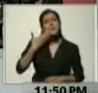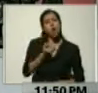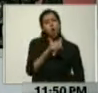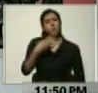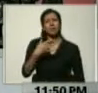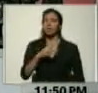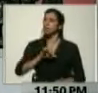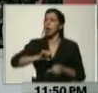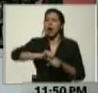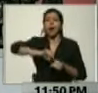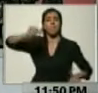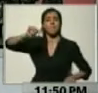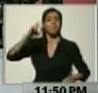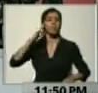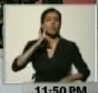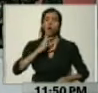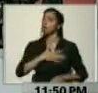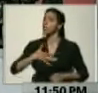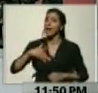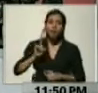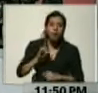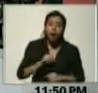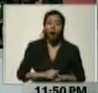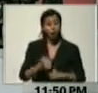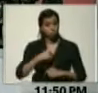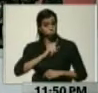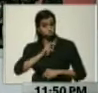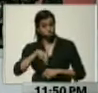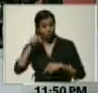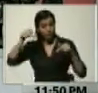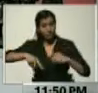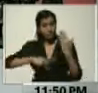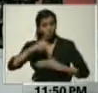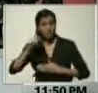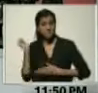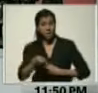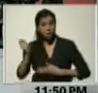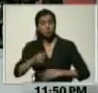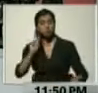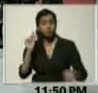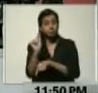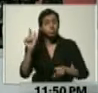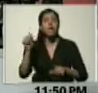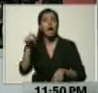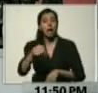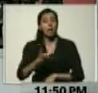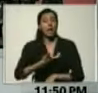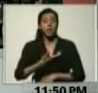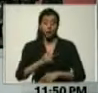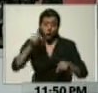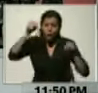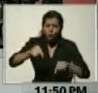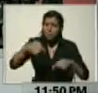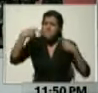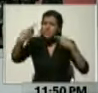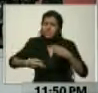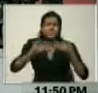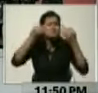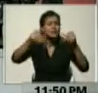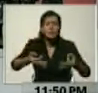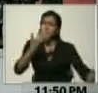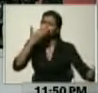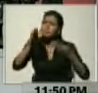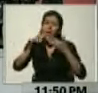de Bolívar. Nosotros decimos desde aquí en su programa, con el mazo dando, que hoy, mañana y siempre,